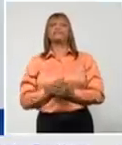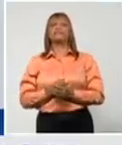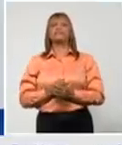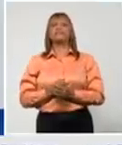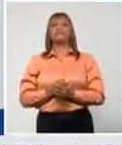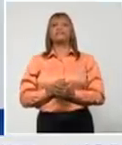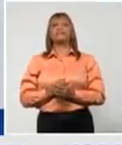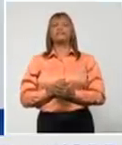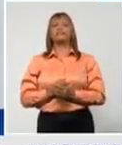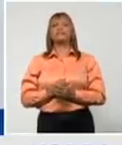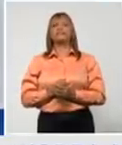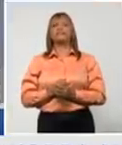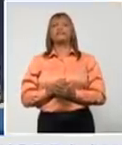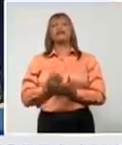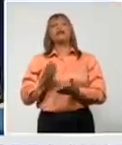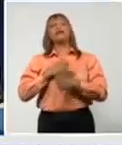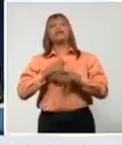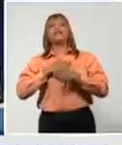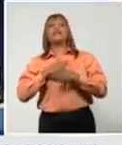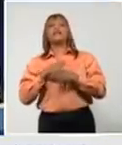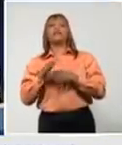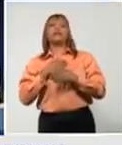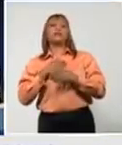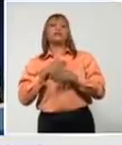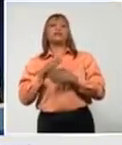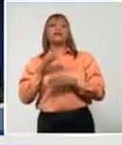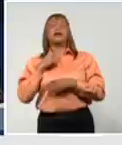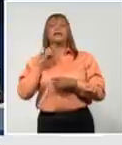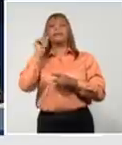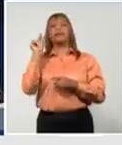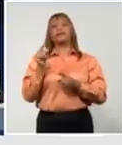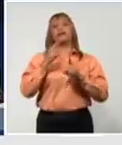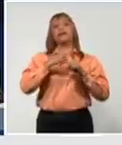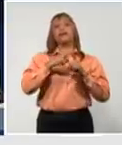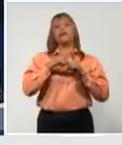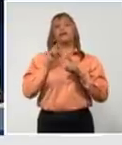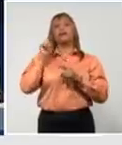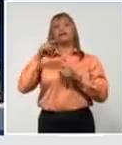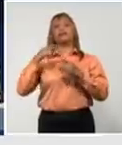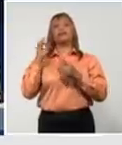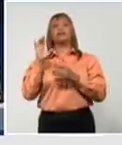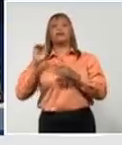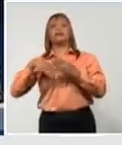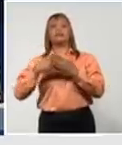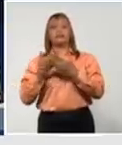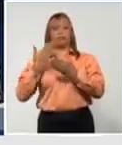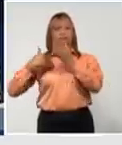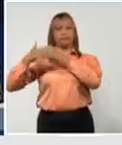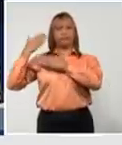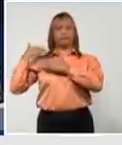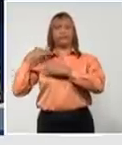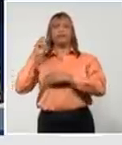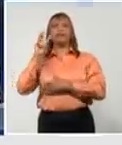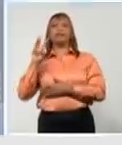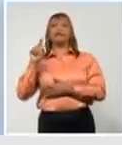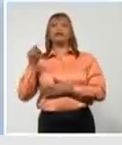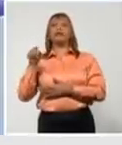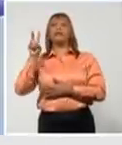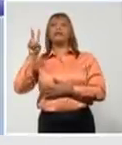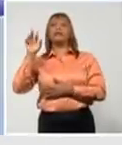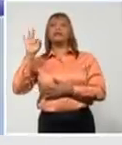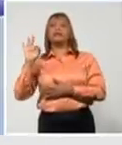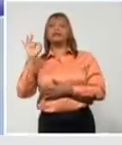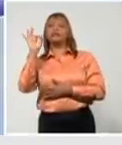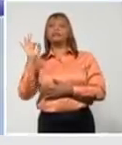con una tasa de incidencia de casos confirmados en los últimos 15 días de 3,28 por